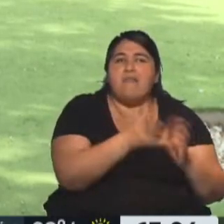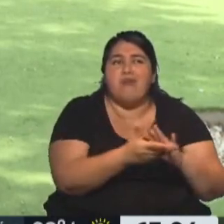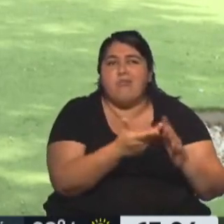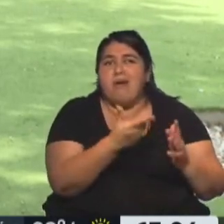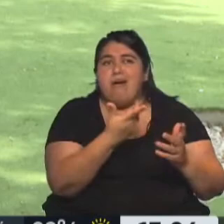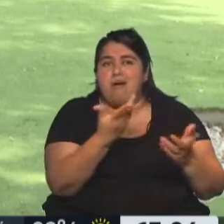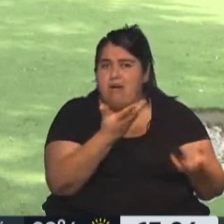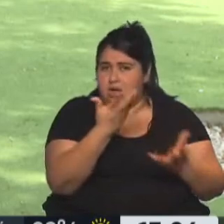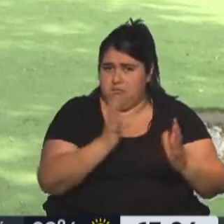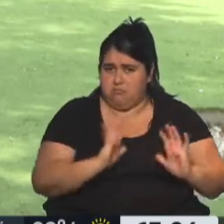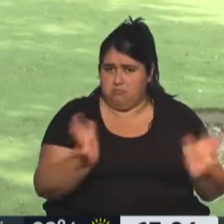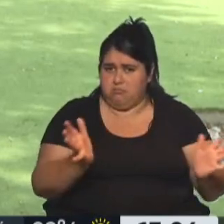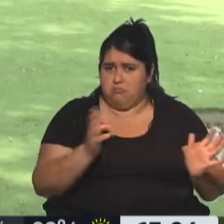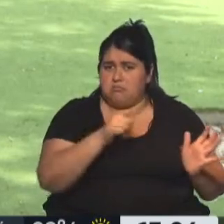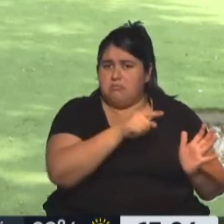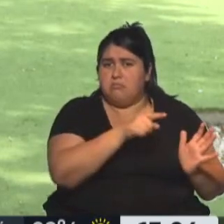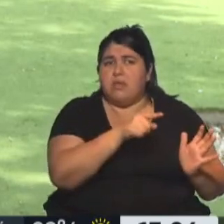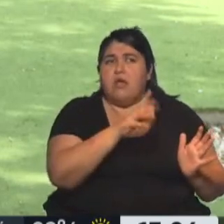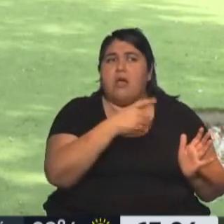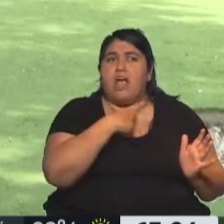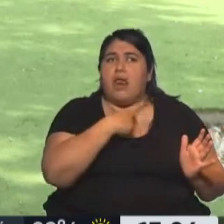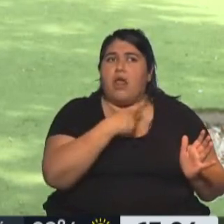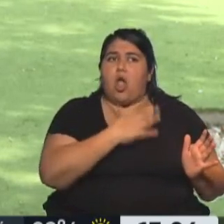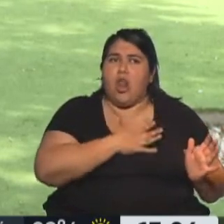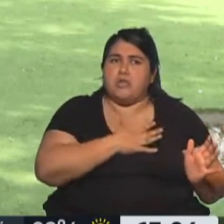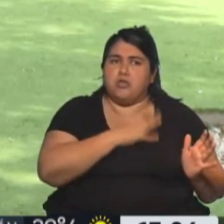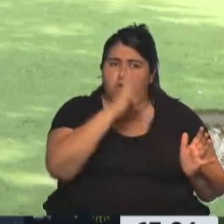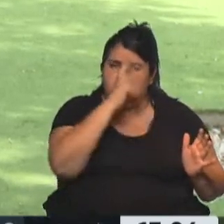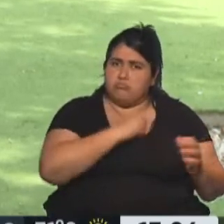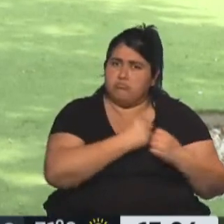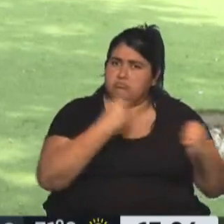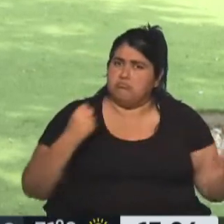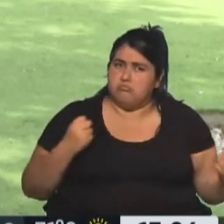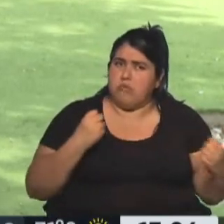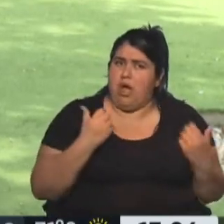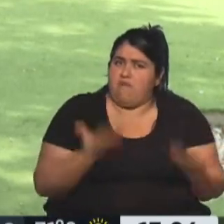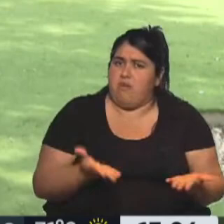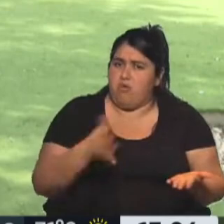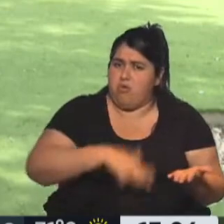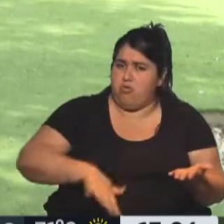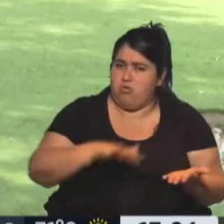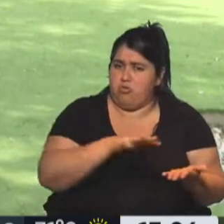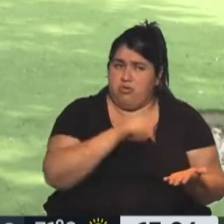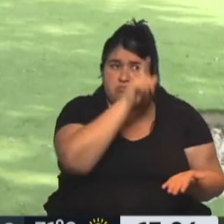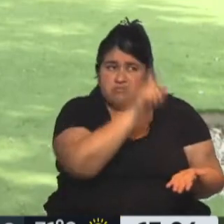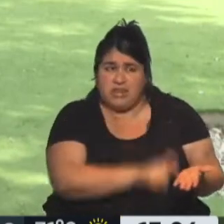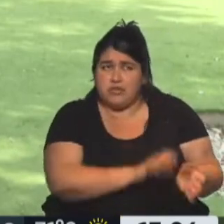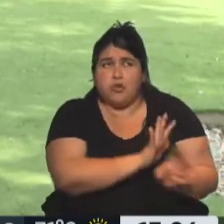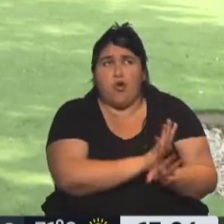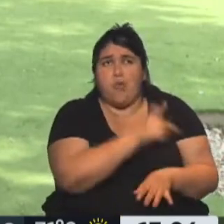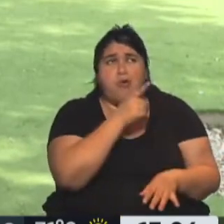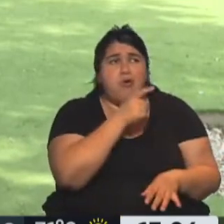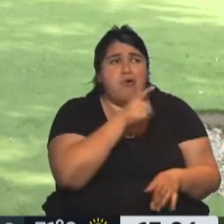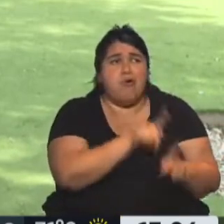eso y que está dispuesto a poner la vida y el corazón por lo que cree. No, es una cáscara vacía, es como un